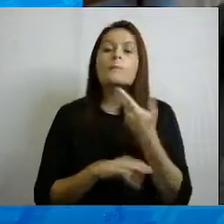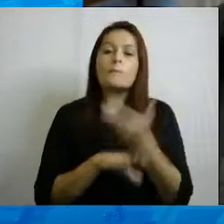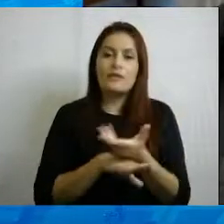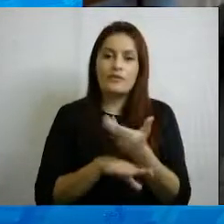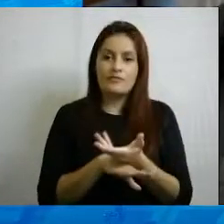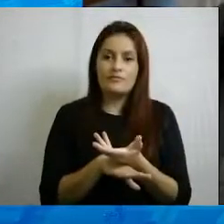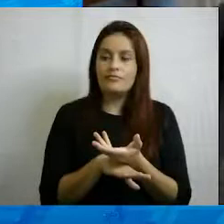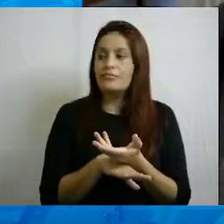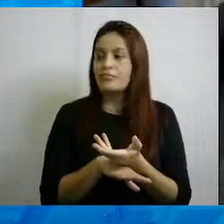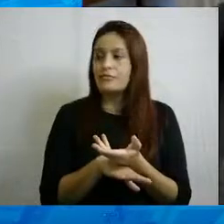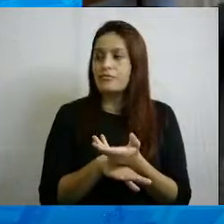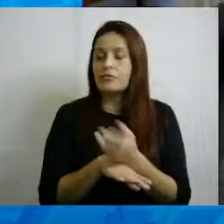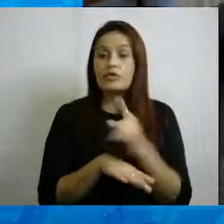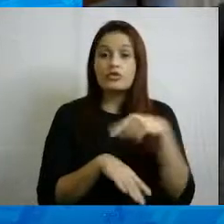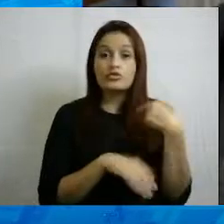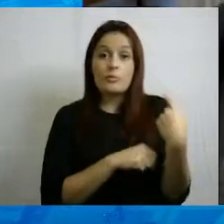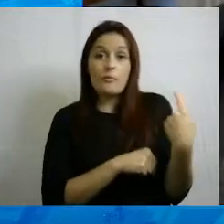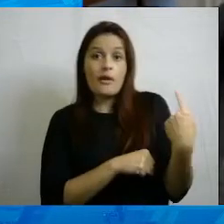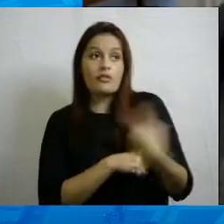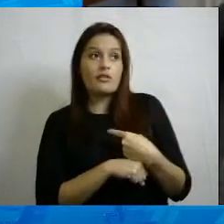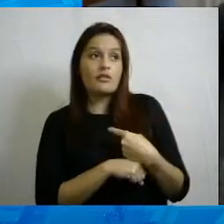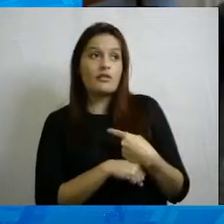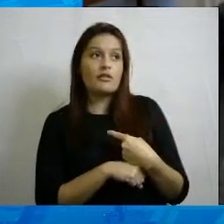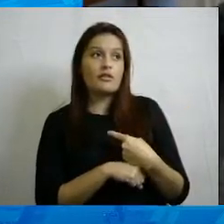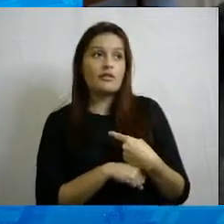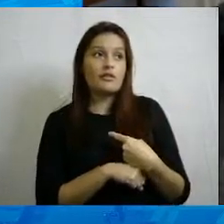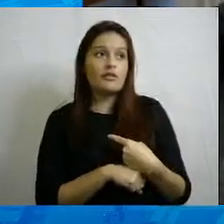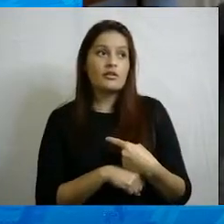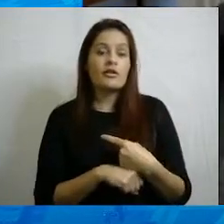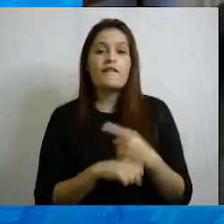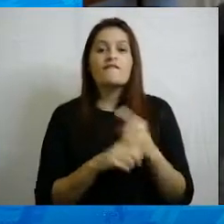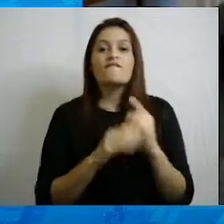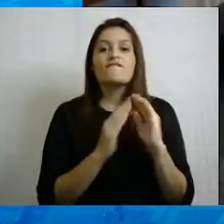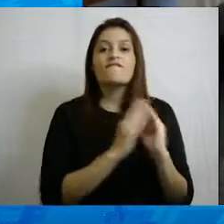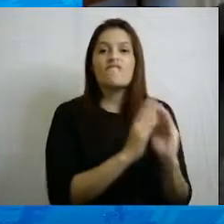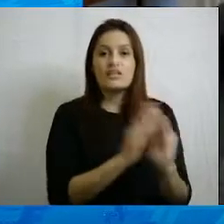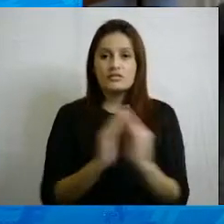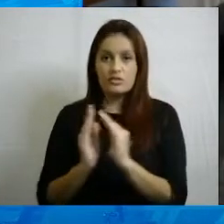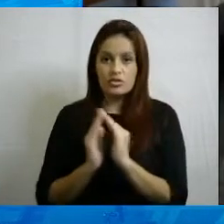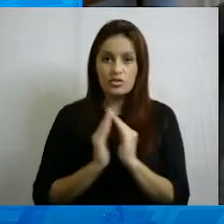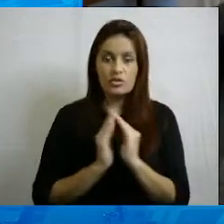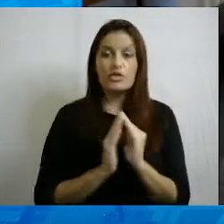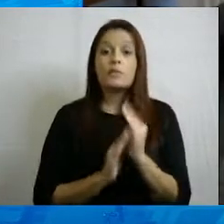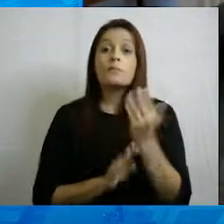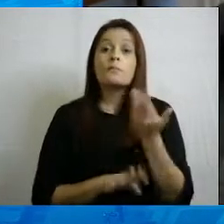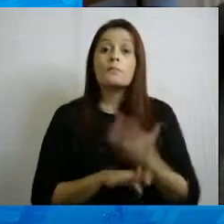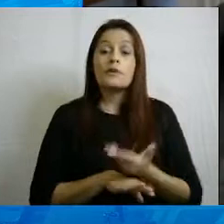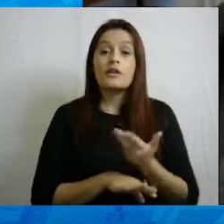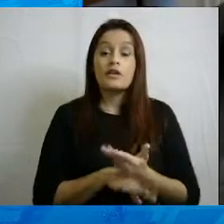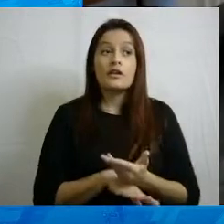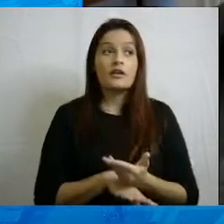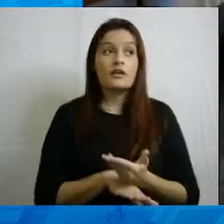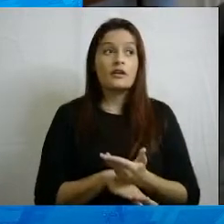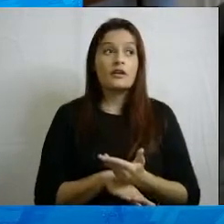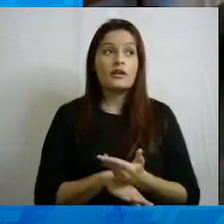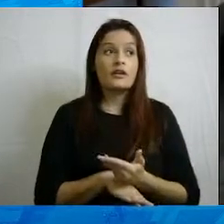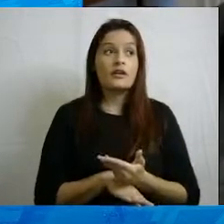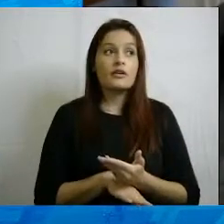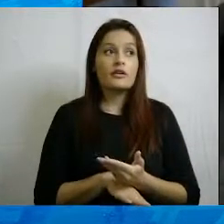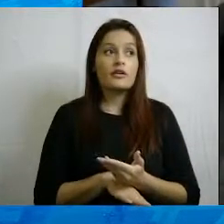pidiendo. A nosotros nos mandataron como Junta de Vecinos, y lo que le estamos pidiendo, para lo cual tuvimos también una